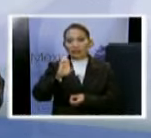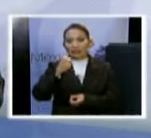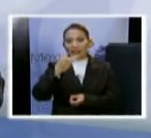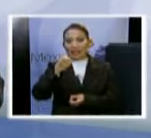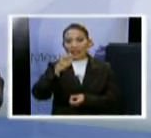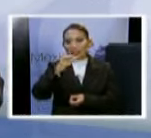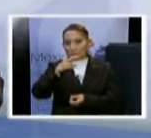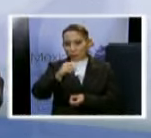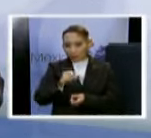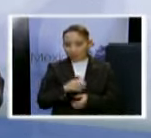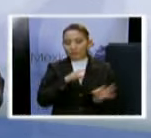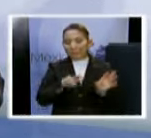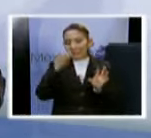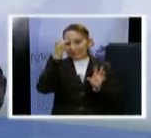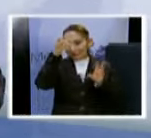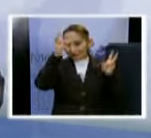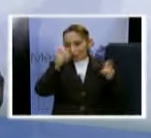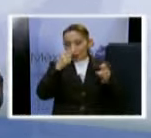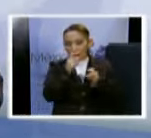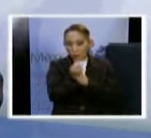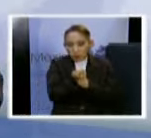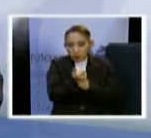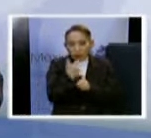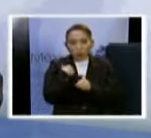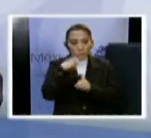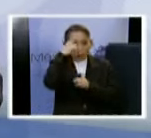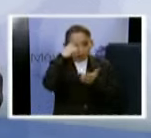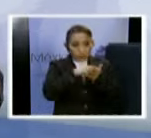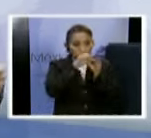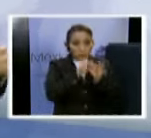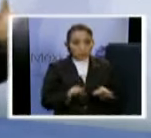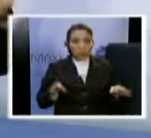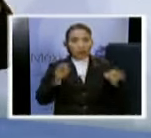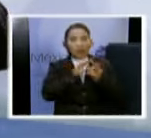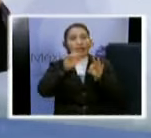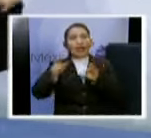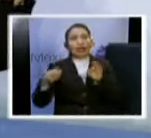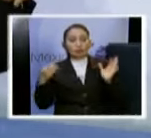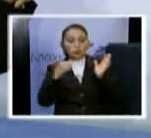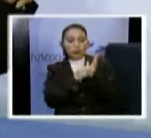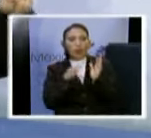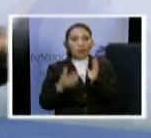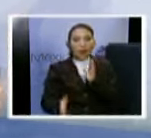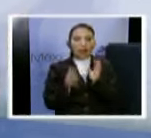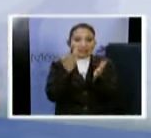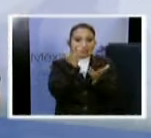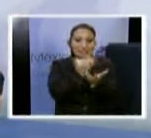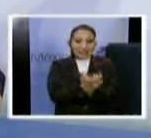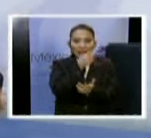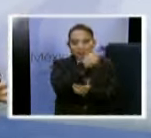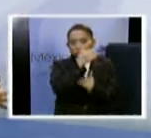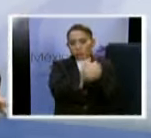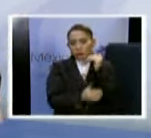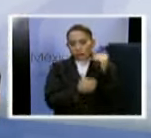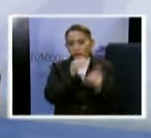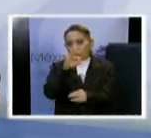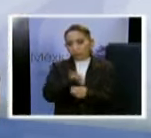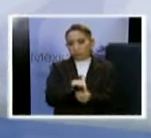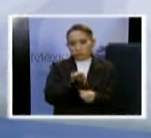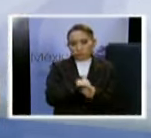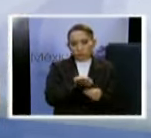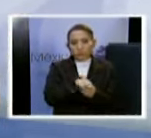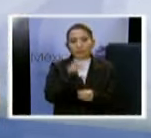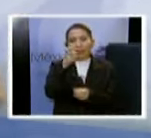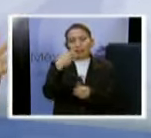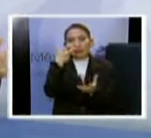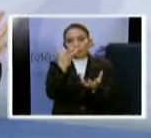thatcherismo. En ese sentido, un poco lo que consideramos que es muy importante es constituir un cierto bypass a este proceso electoral.